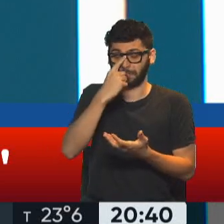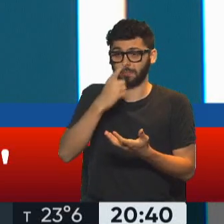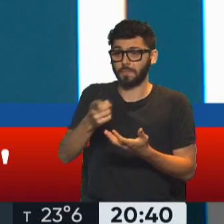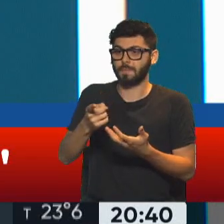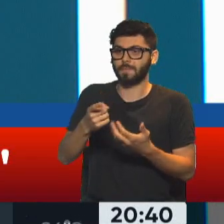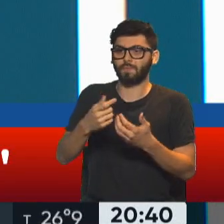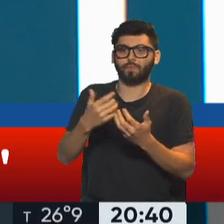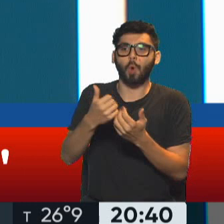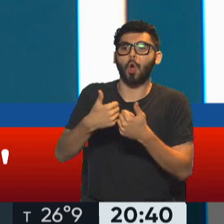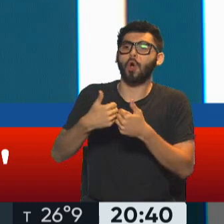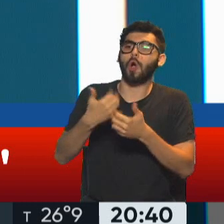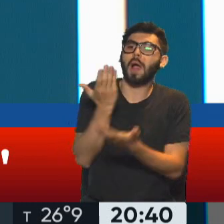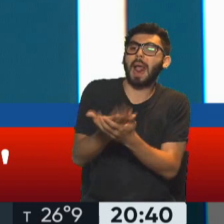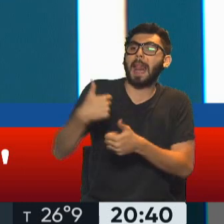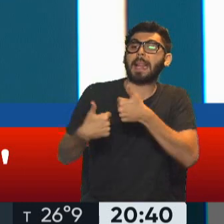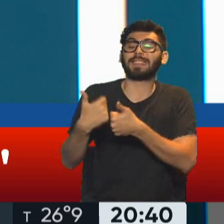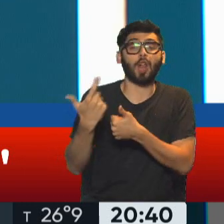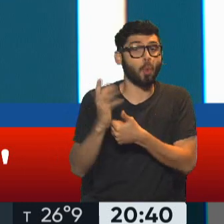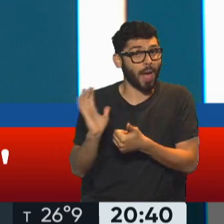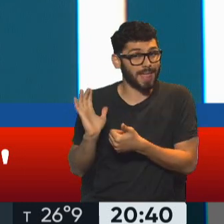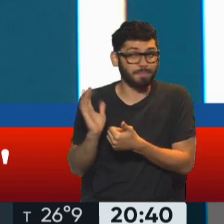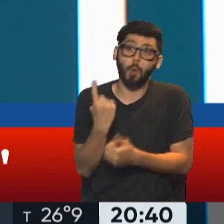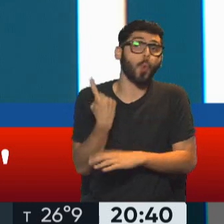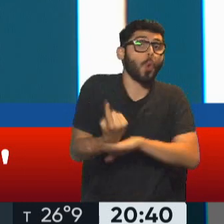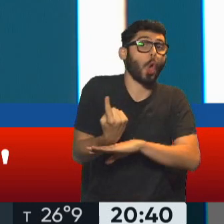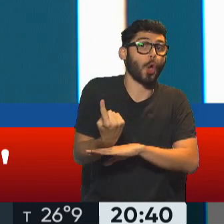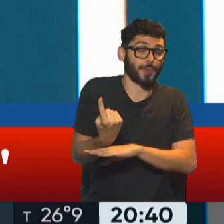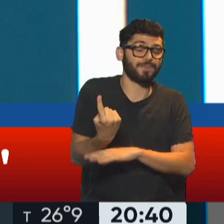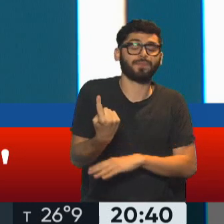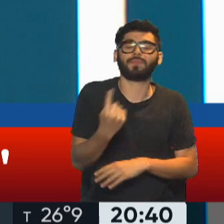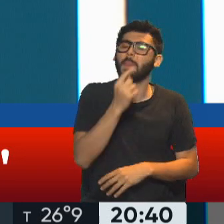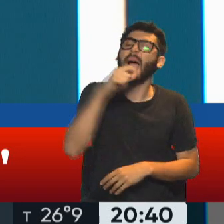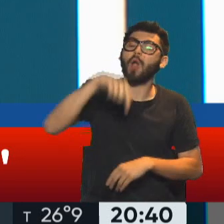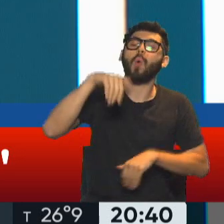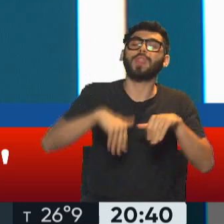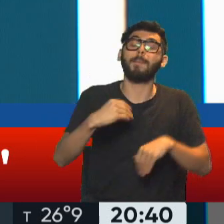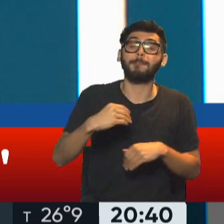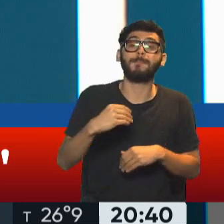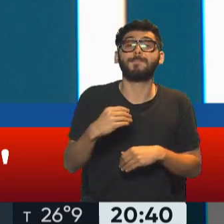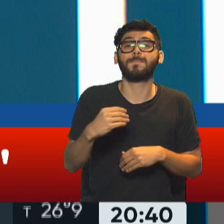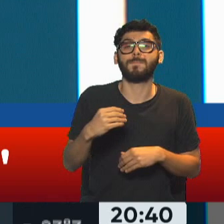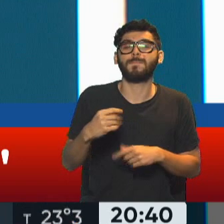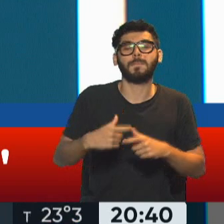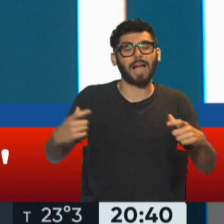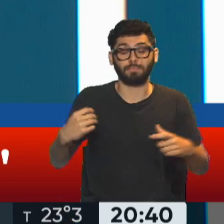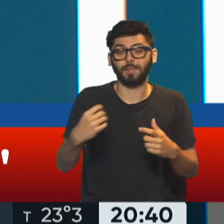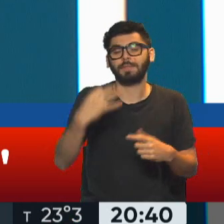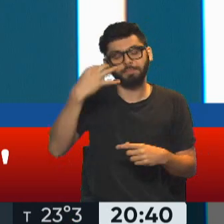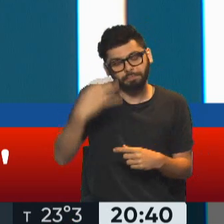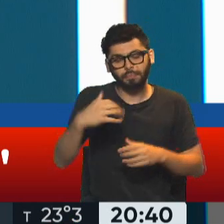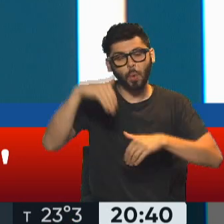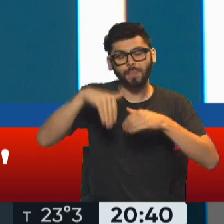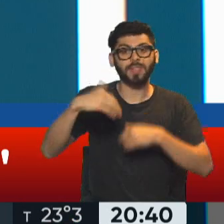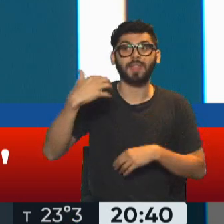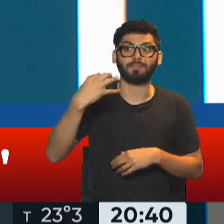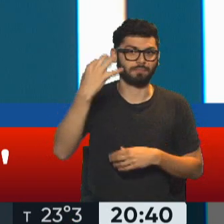otras listas. Yo creo que ¿por qué irían a votar ahora? Hay dos motivos. Se va a votar más cuando es